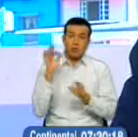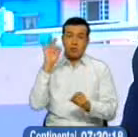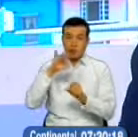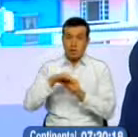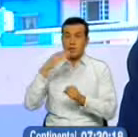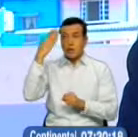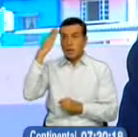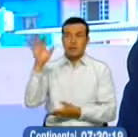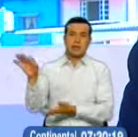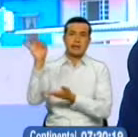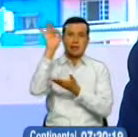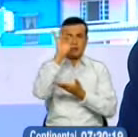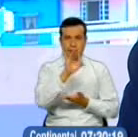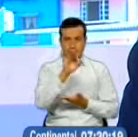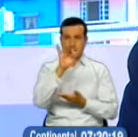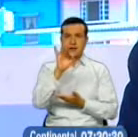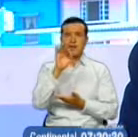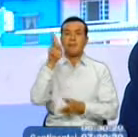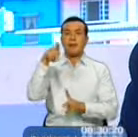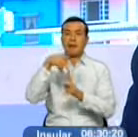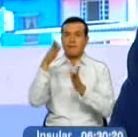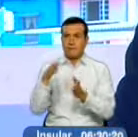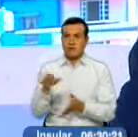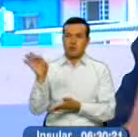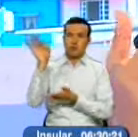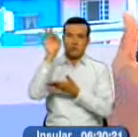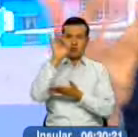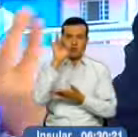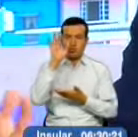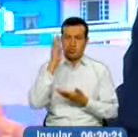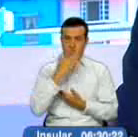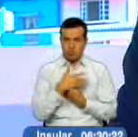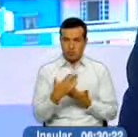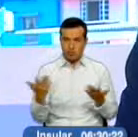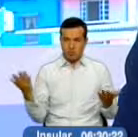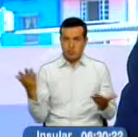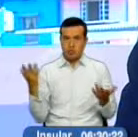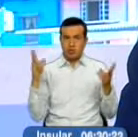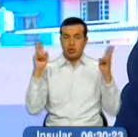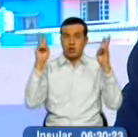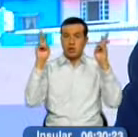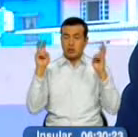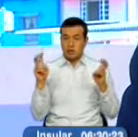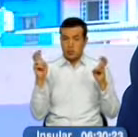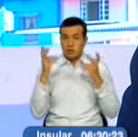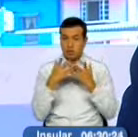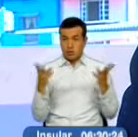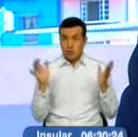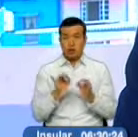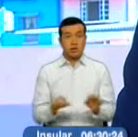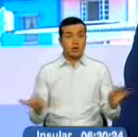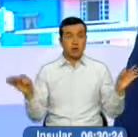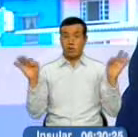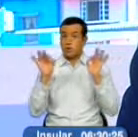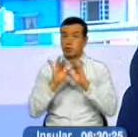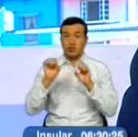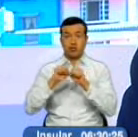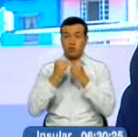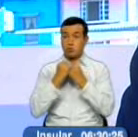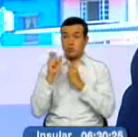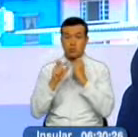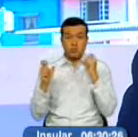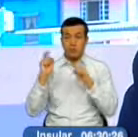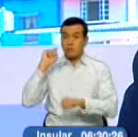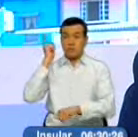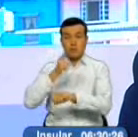por un alcalde, cuando votamos por un prefecto, por un representante nuestro en términos seccionales, tiene que haber la exigencia social en